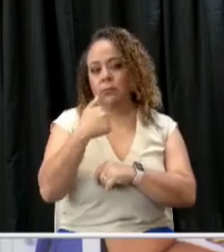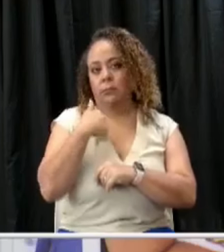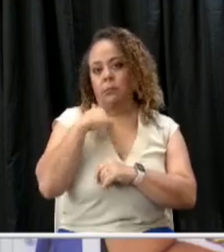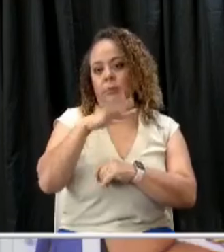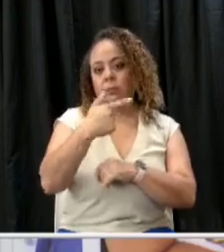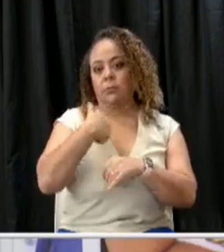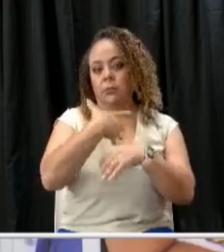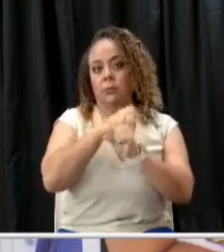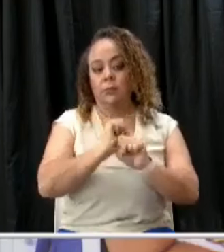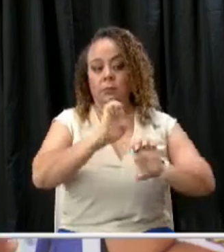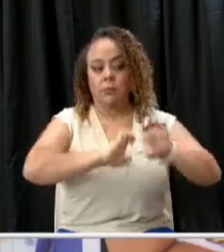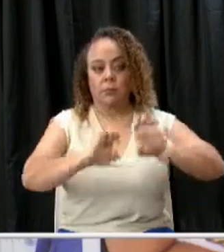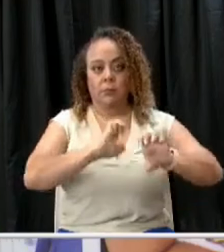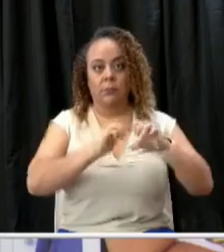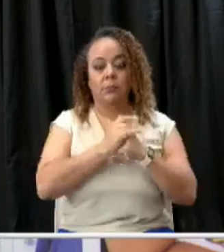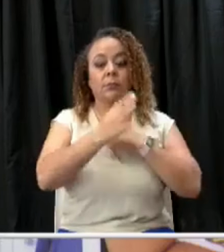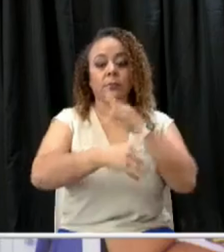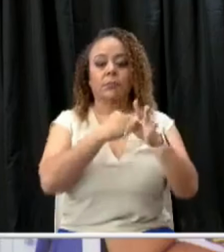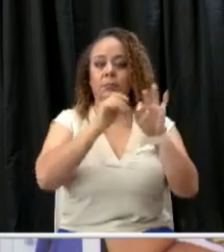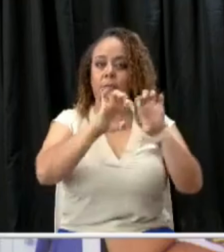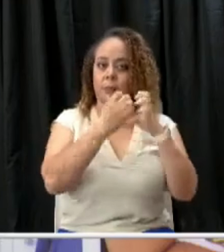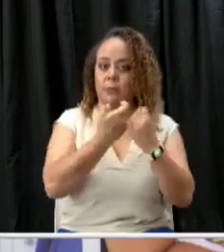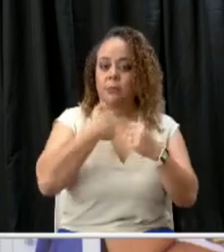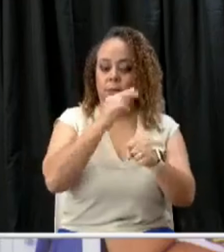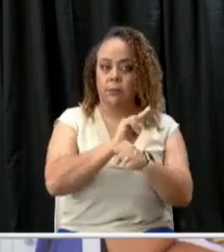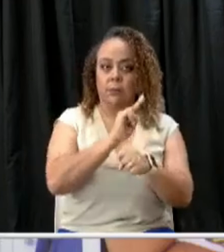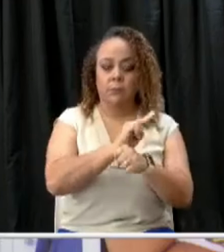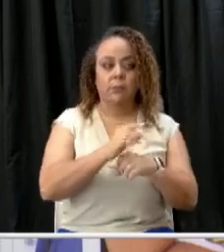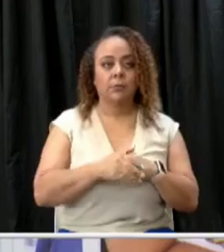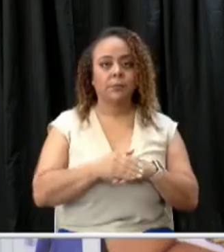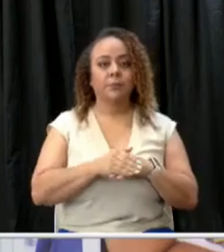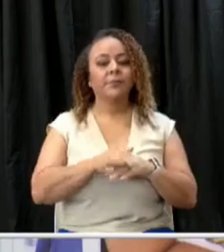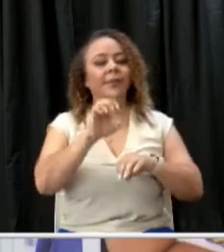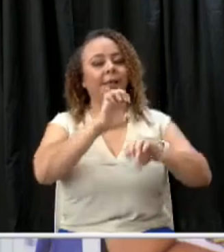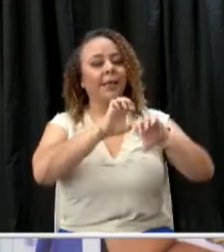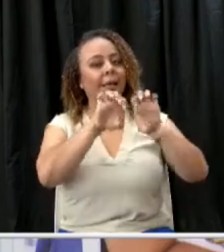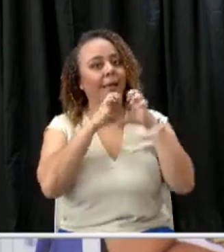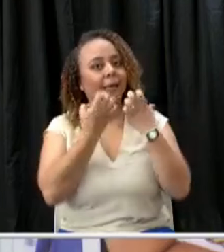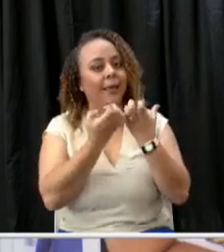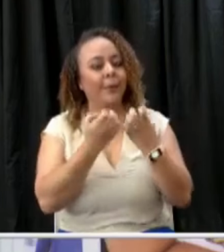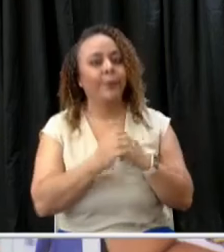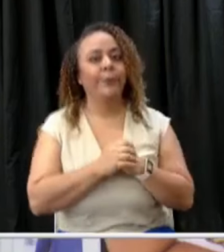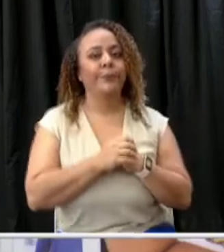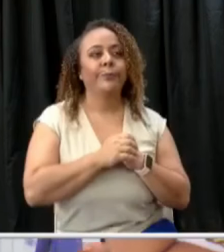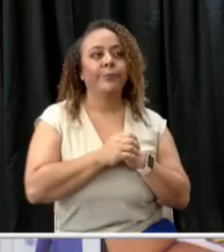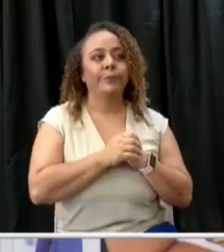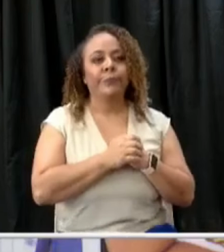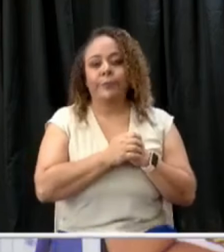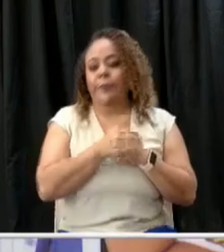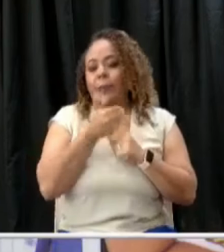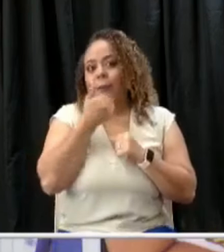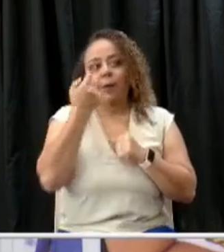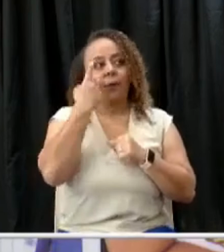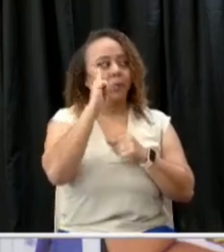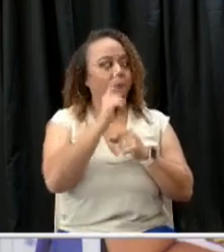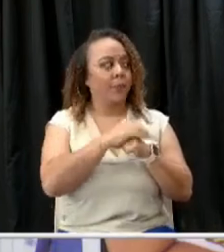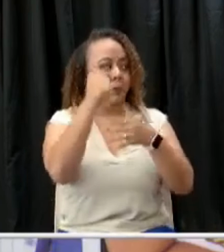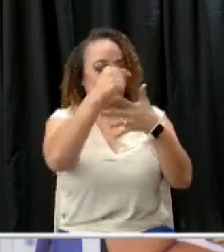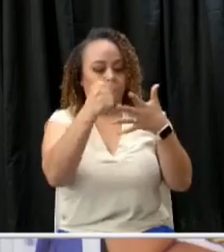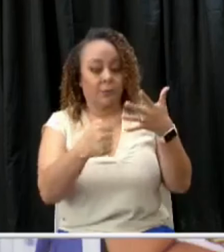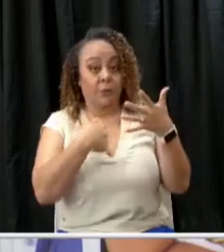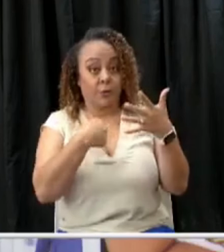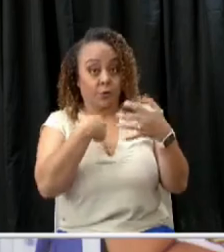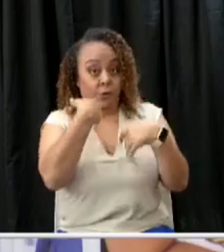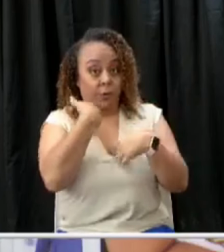cuando realizo las mediciones, el tipo de equipo que estoy utilizando, que el equipo sea el óptimo para las variables que yo estoy